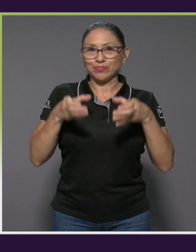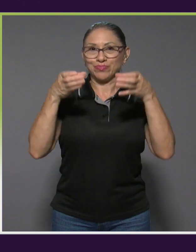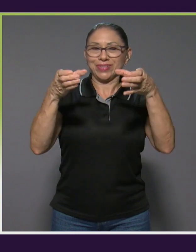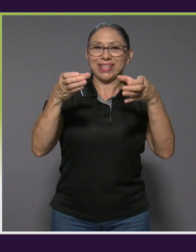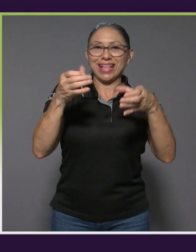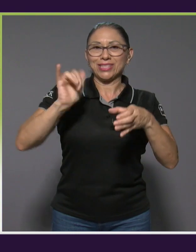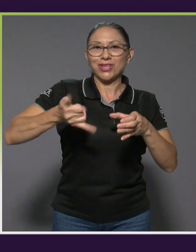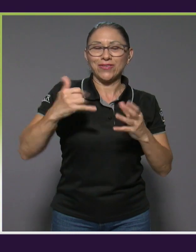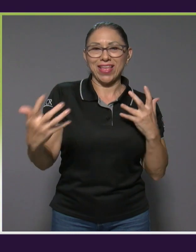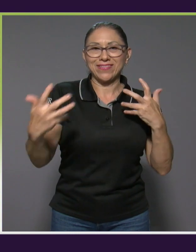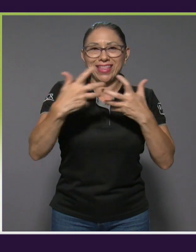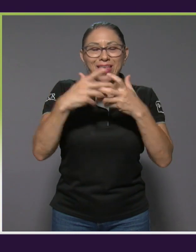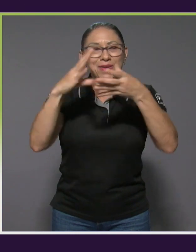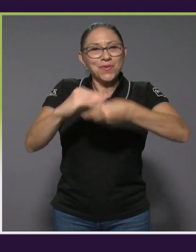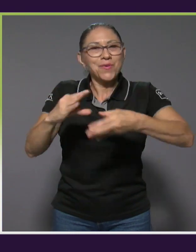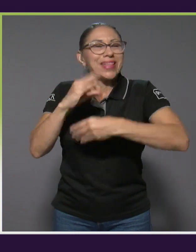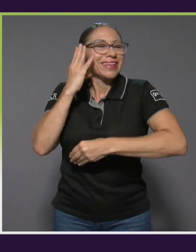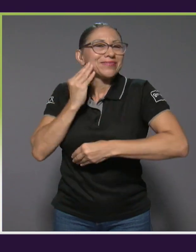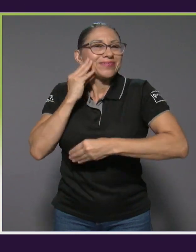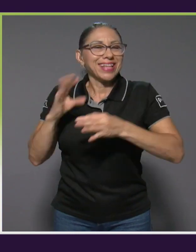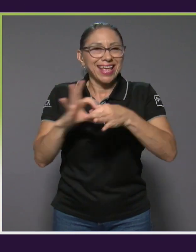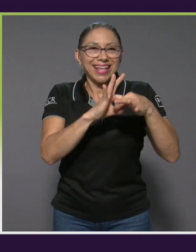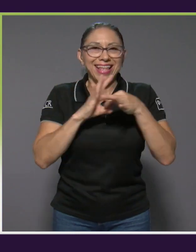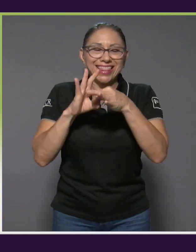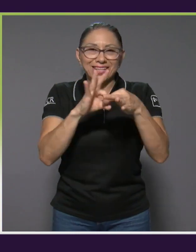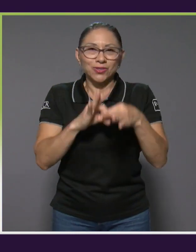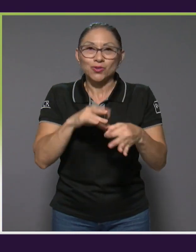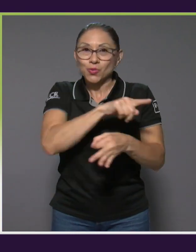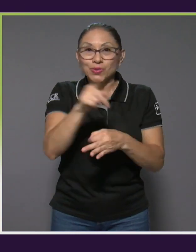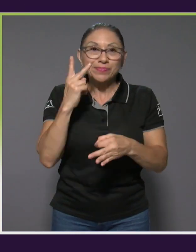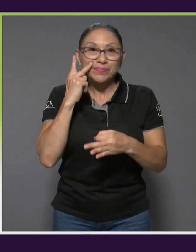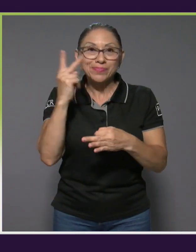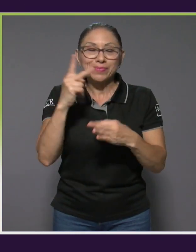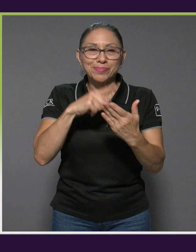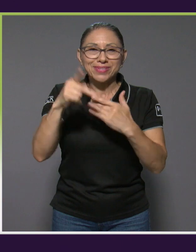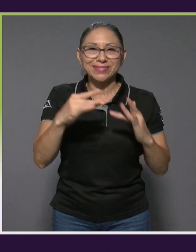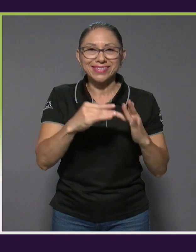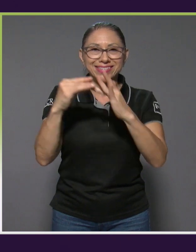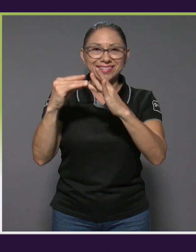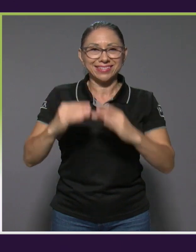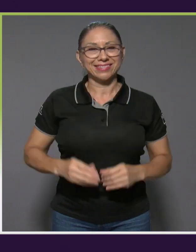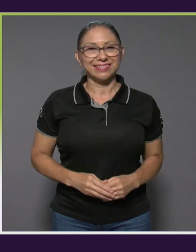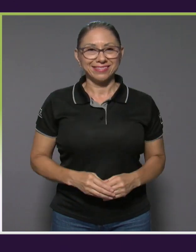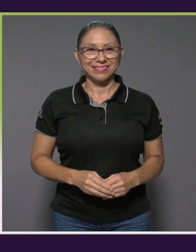nos cuenta sus historias en Nexos, así que no se vaya a perder nuestra cobertura especial.